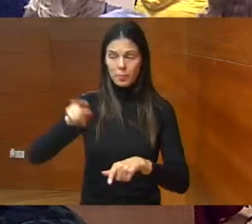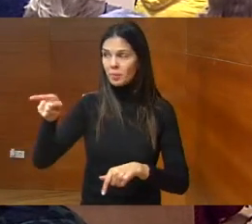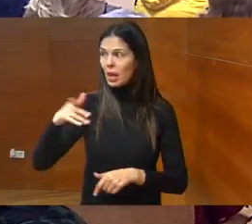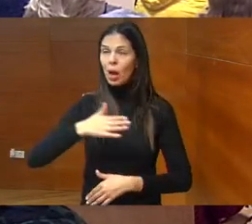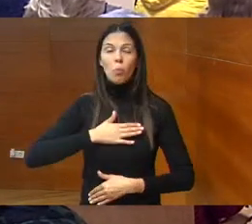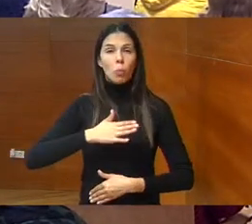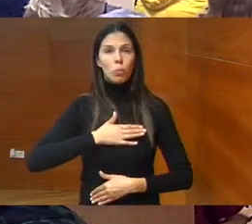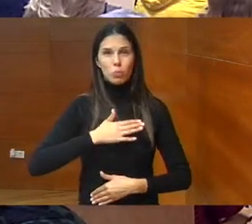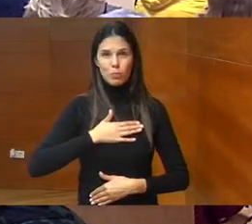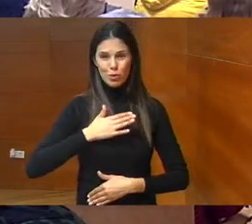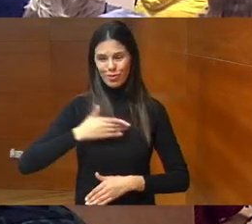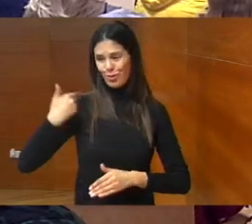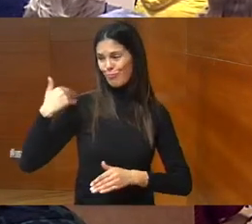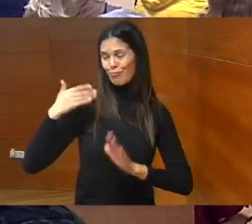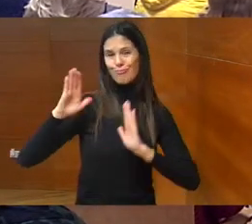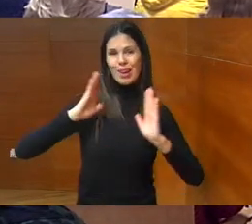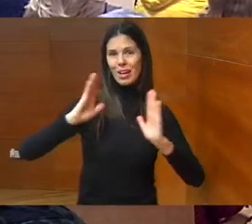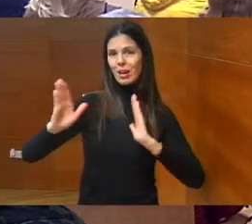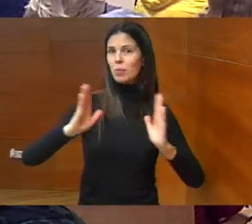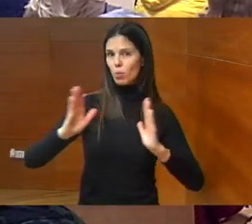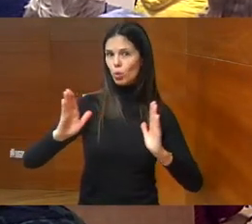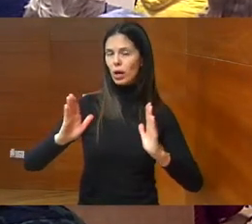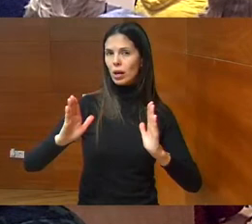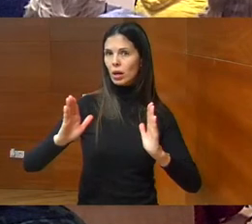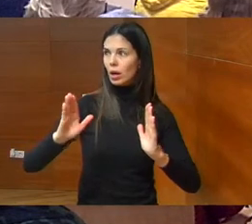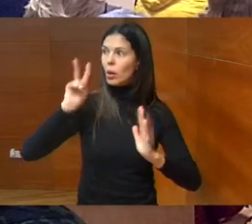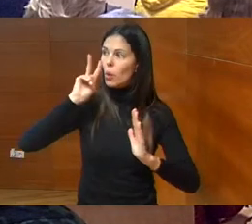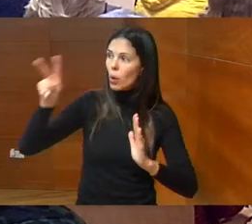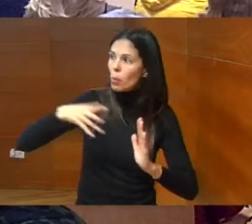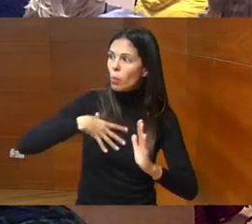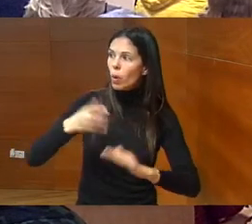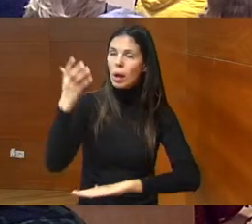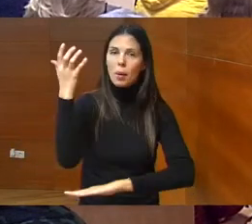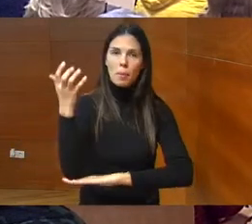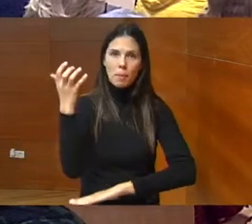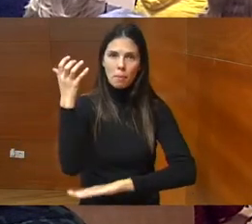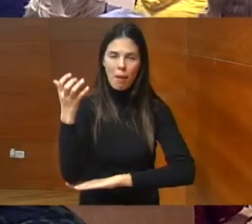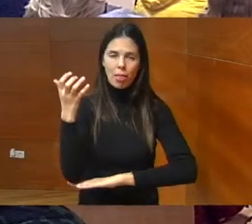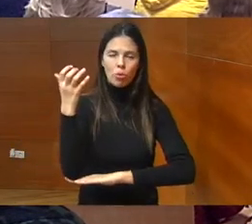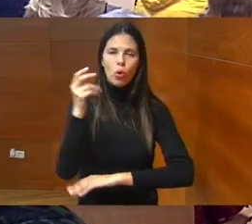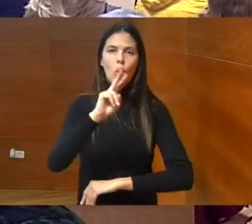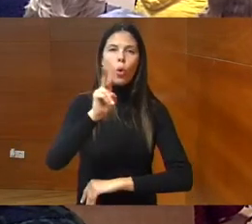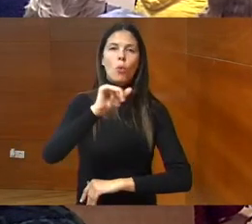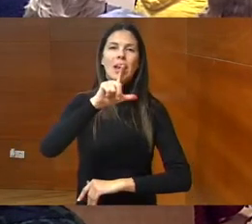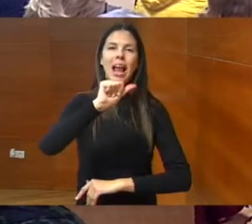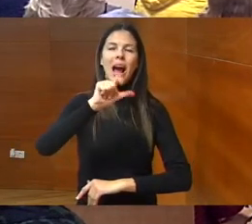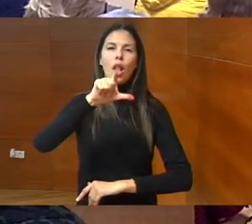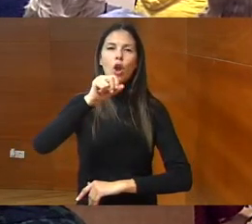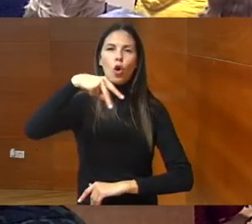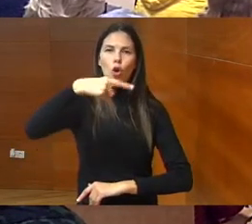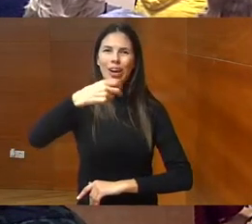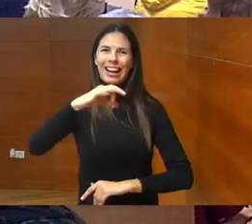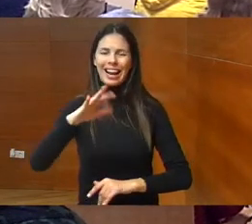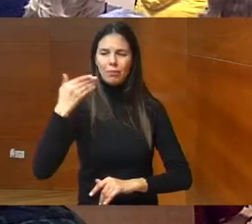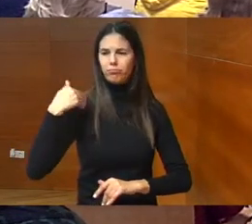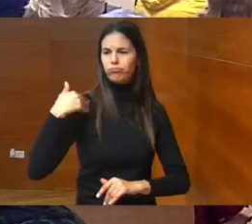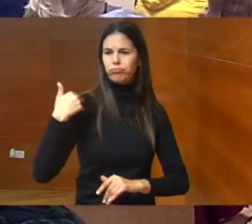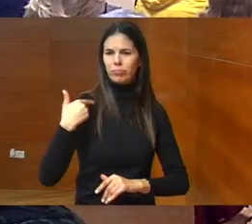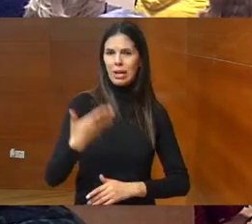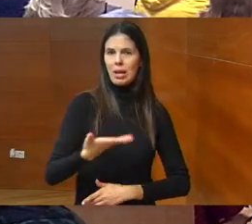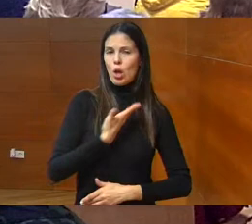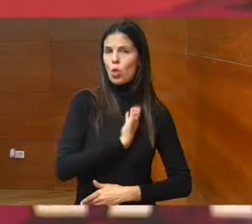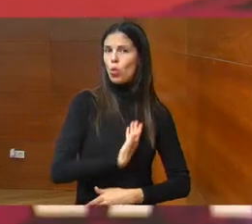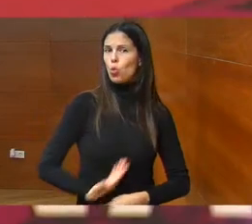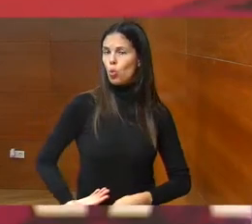que tenía en aquel momento pues tenemos paso de Rebelde villalonga tiene un paso que pertenecía